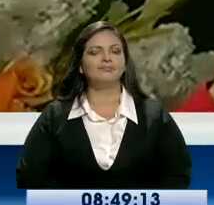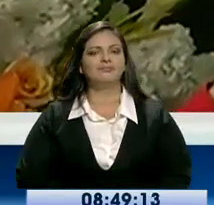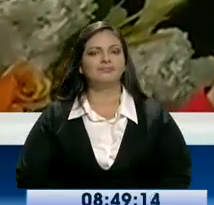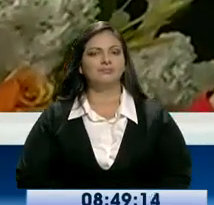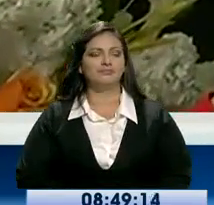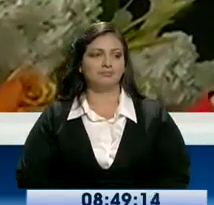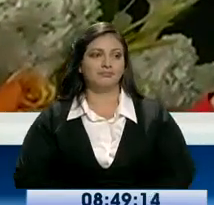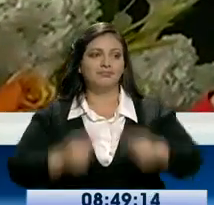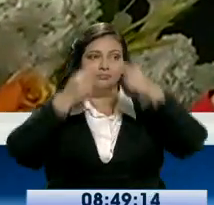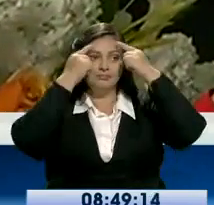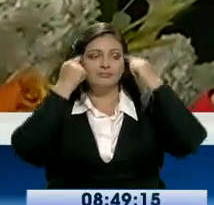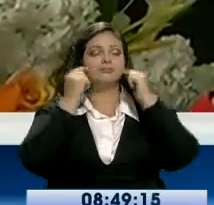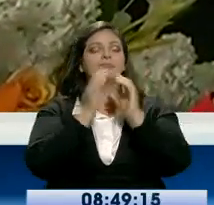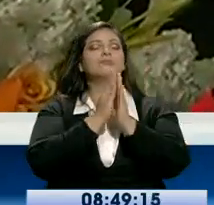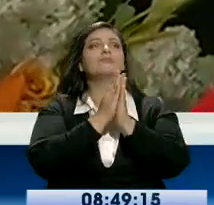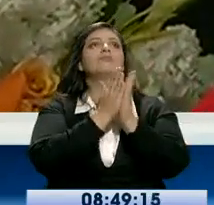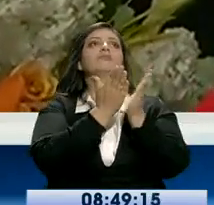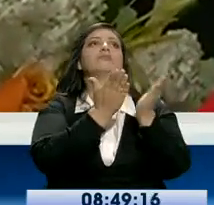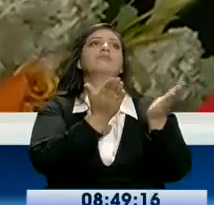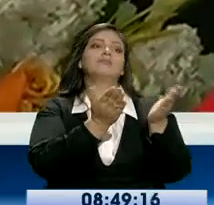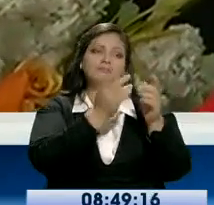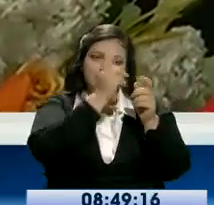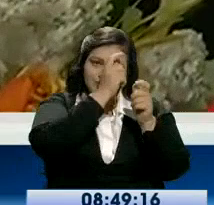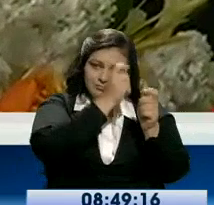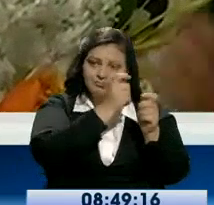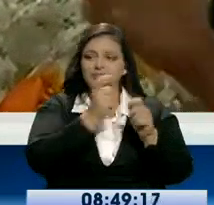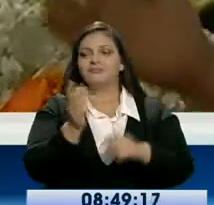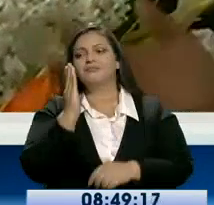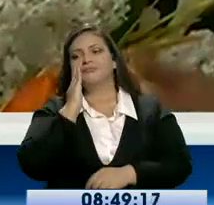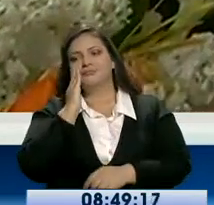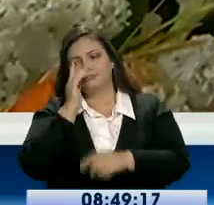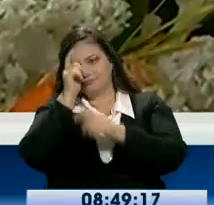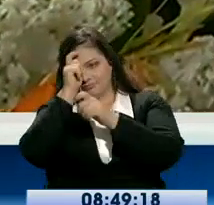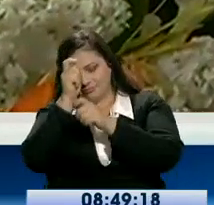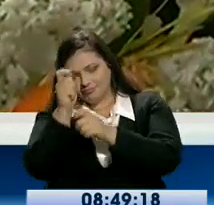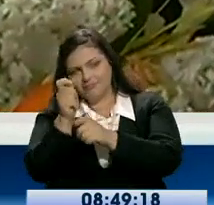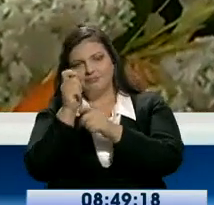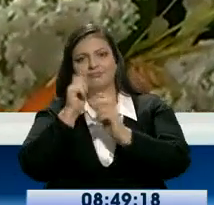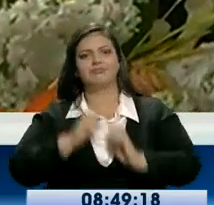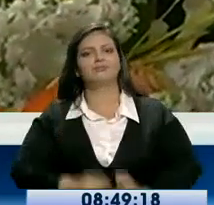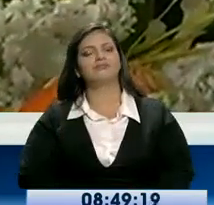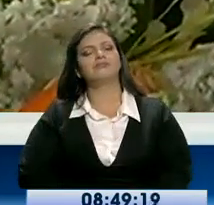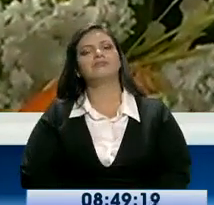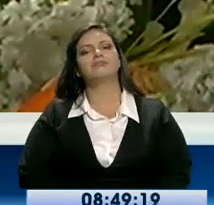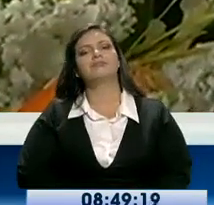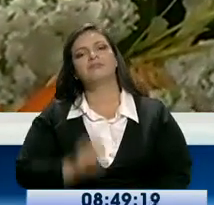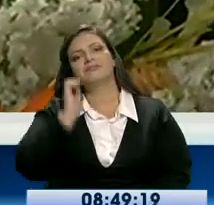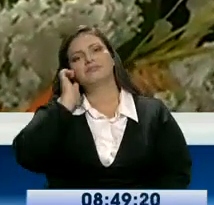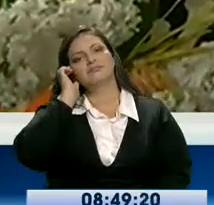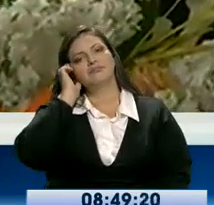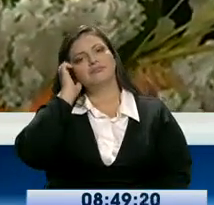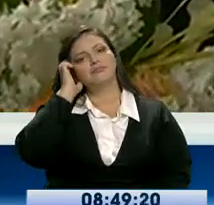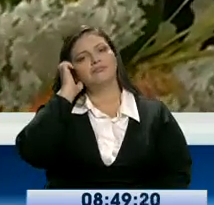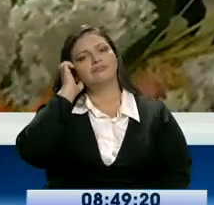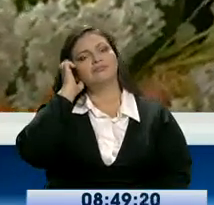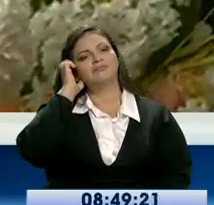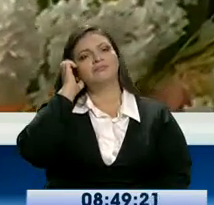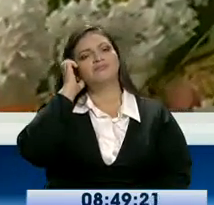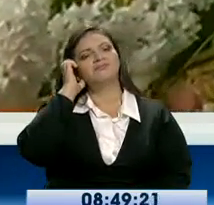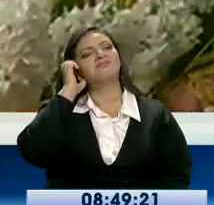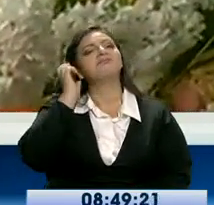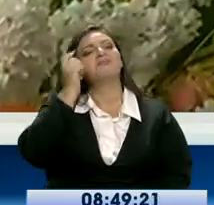la Virgen, después mi madre. Para mí todo puede ser una cocina, una lavadora, todo, ¿no verdad? Pero es como